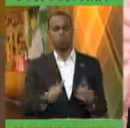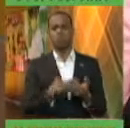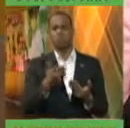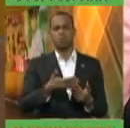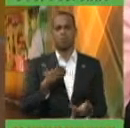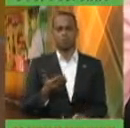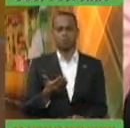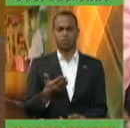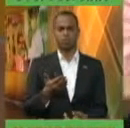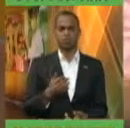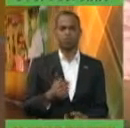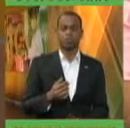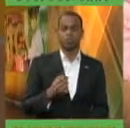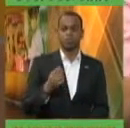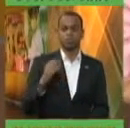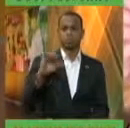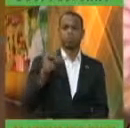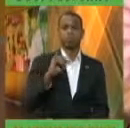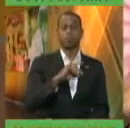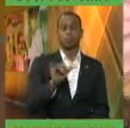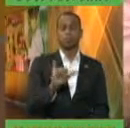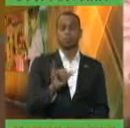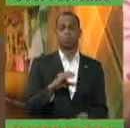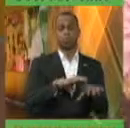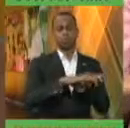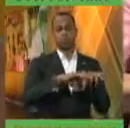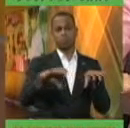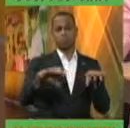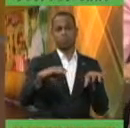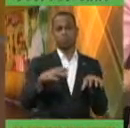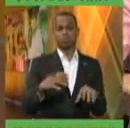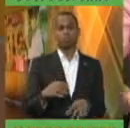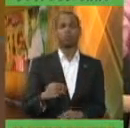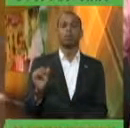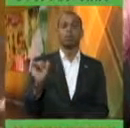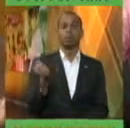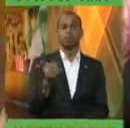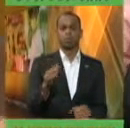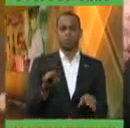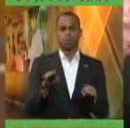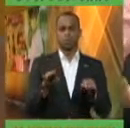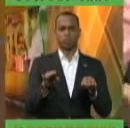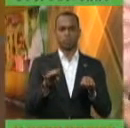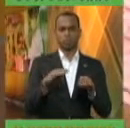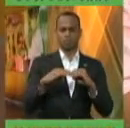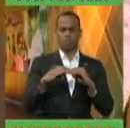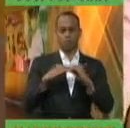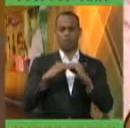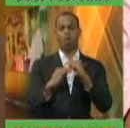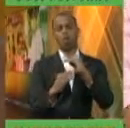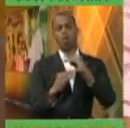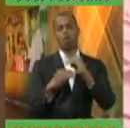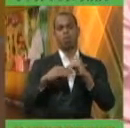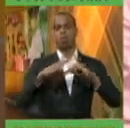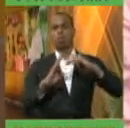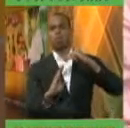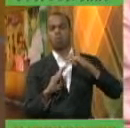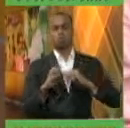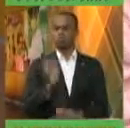está bastante cómoda y sus aceras son totalmente pareja no tienen ningún nivel ni balanceo